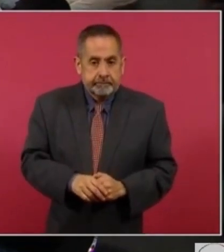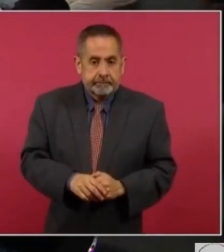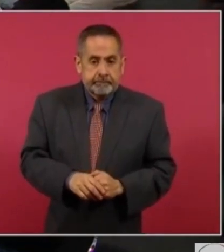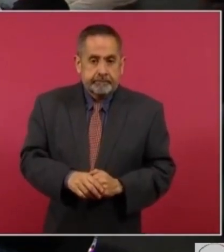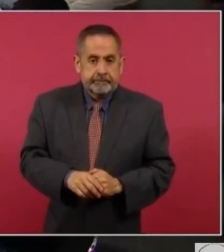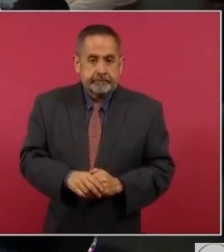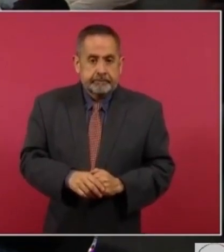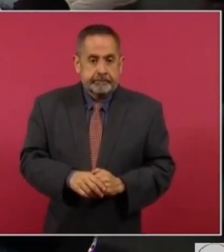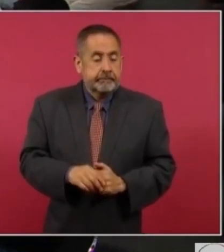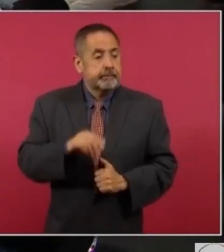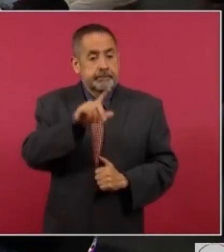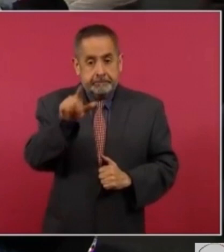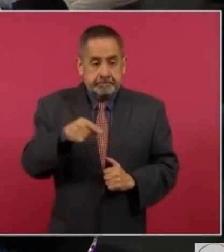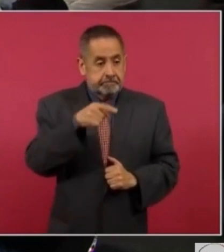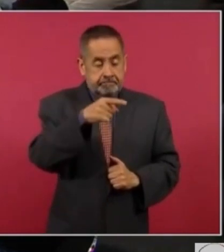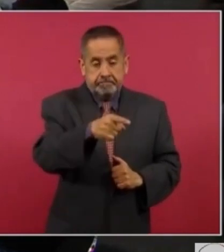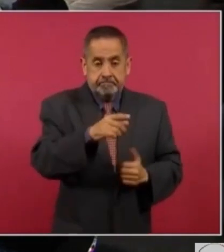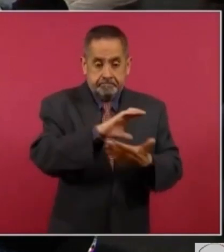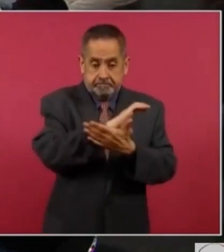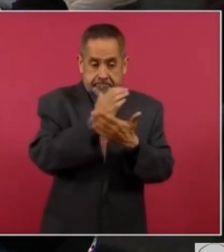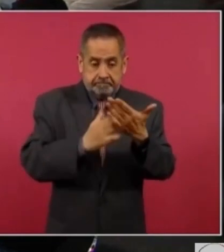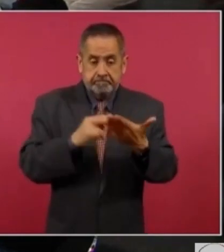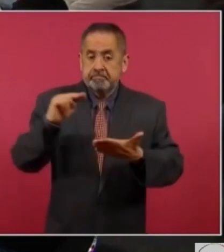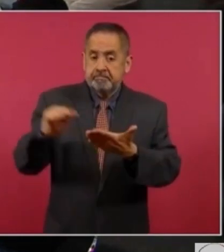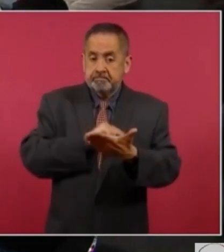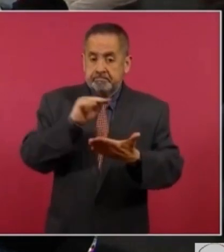que se firmaron esos acuerdos riesgos,